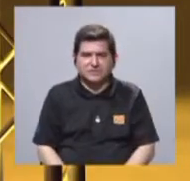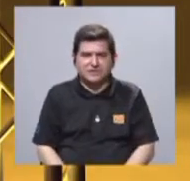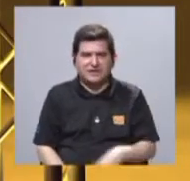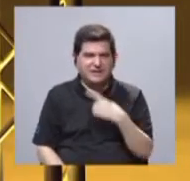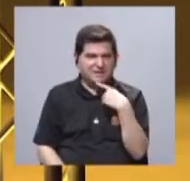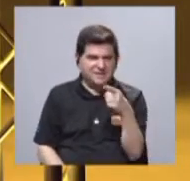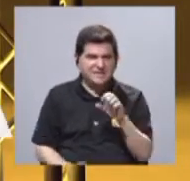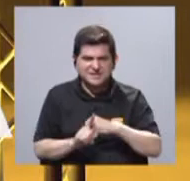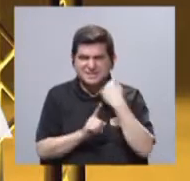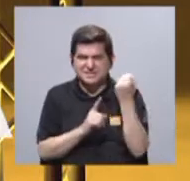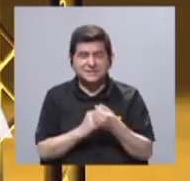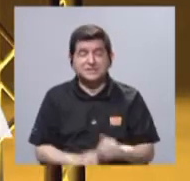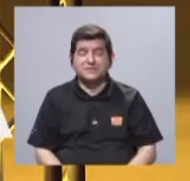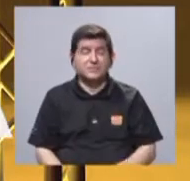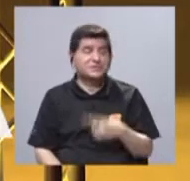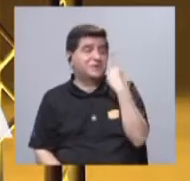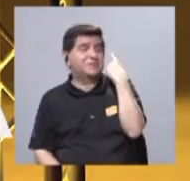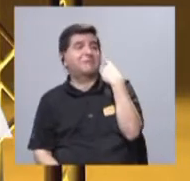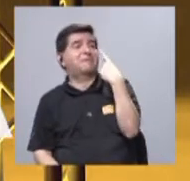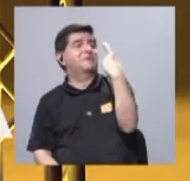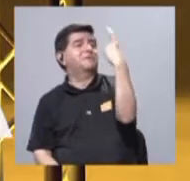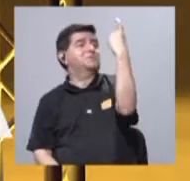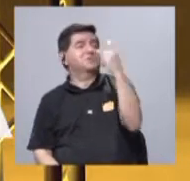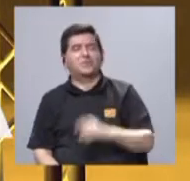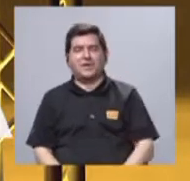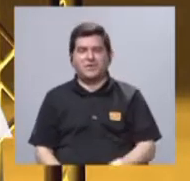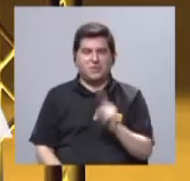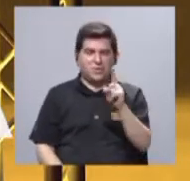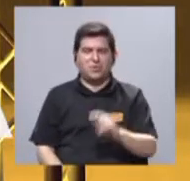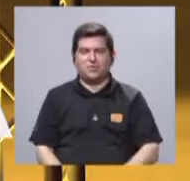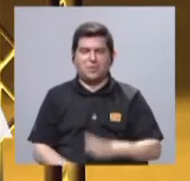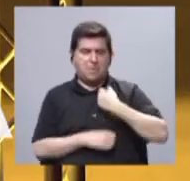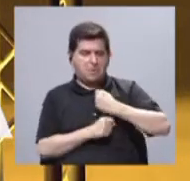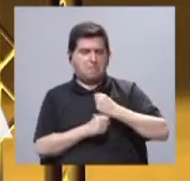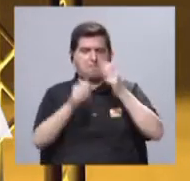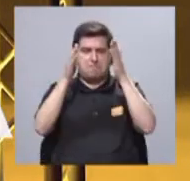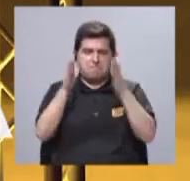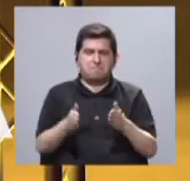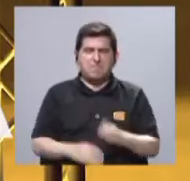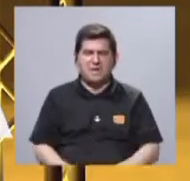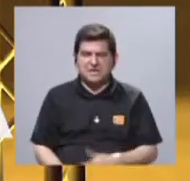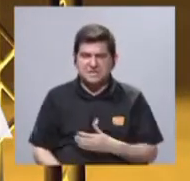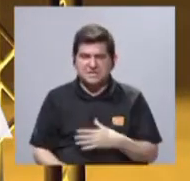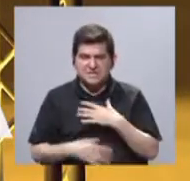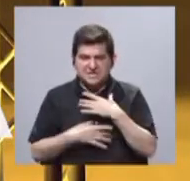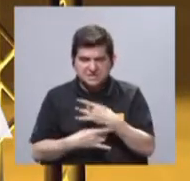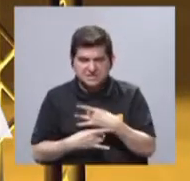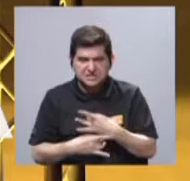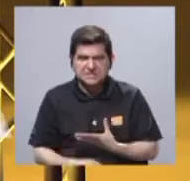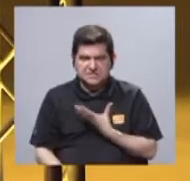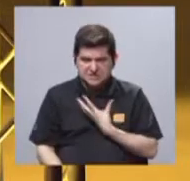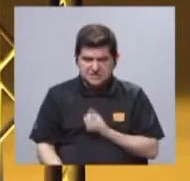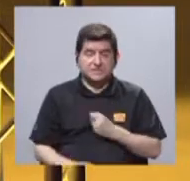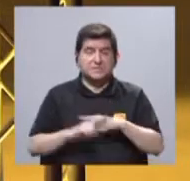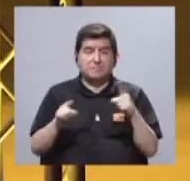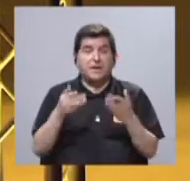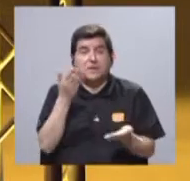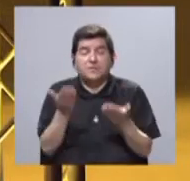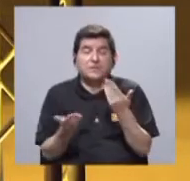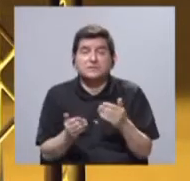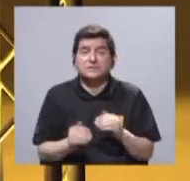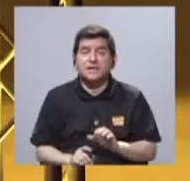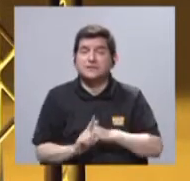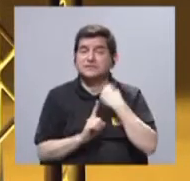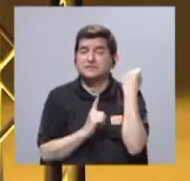no sé, lo tachan de ser un delirio, ¿verdad?, de un general ambicioso. Sin embargo, yo compararía de algún modo